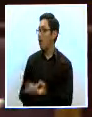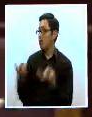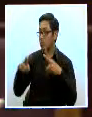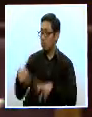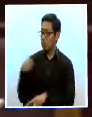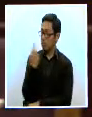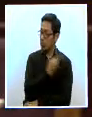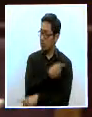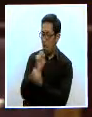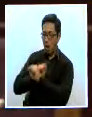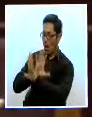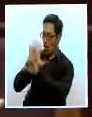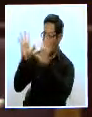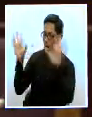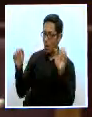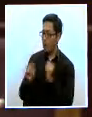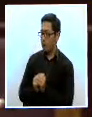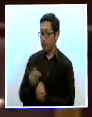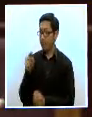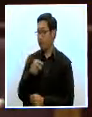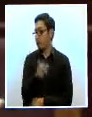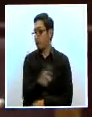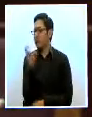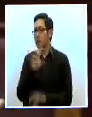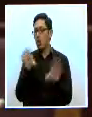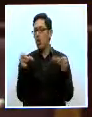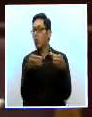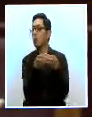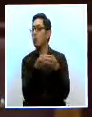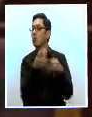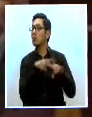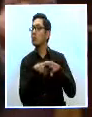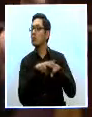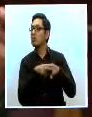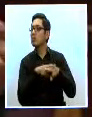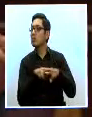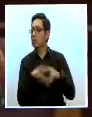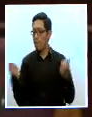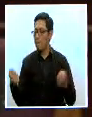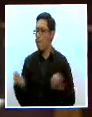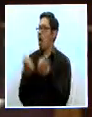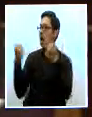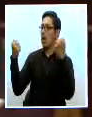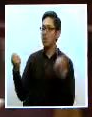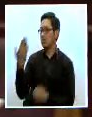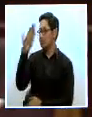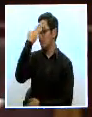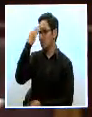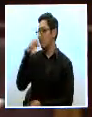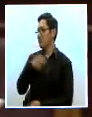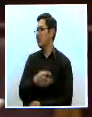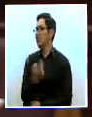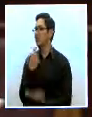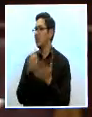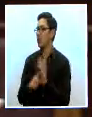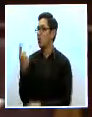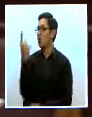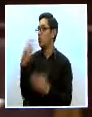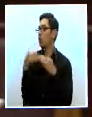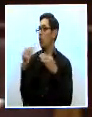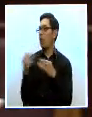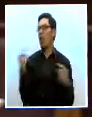Es que este es una aspiración gremial el impacto Nosotros siempre lo hemos catalogado como esto por un dólar están que se pelean